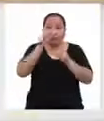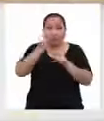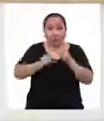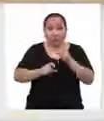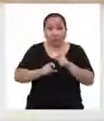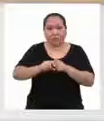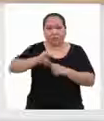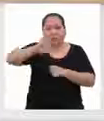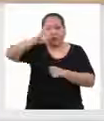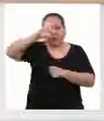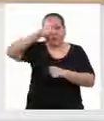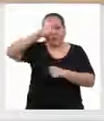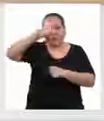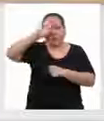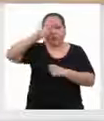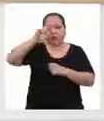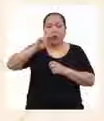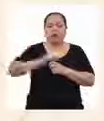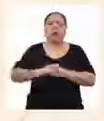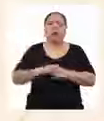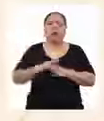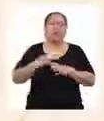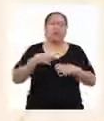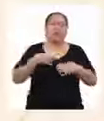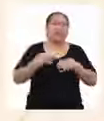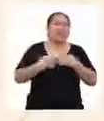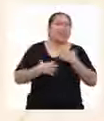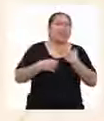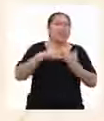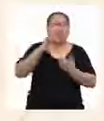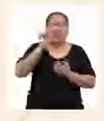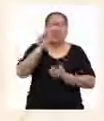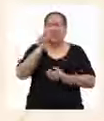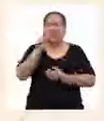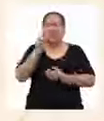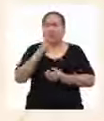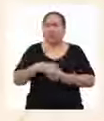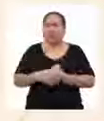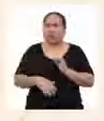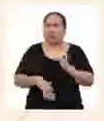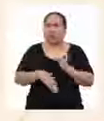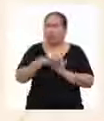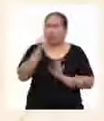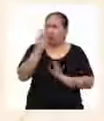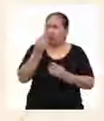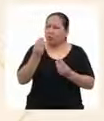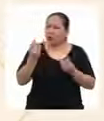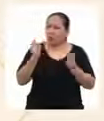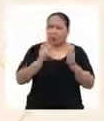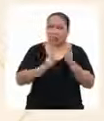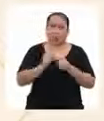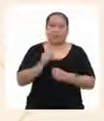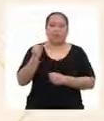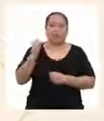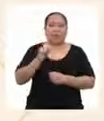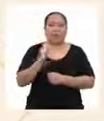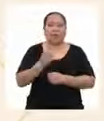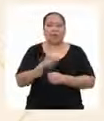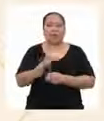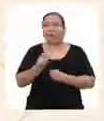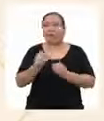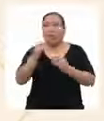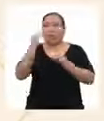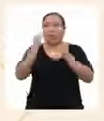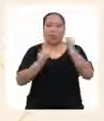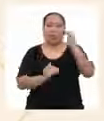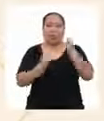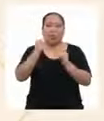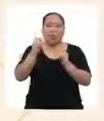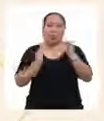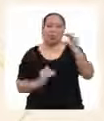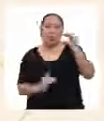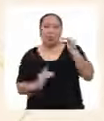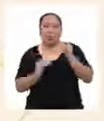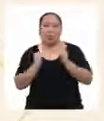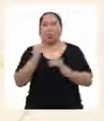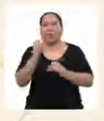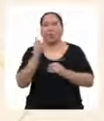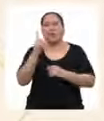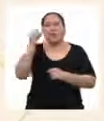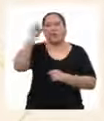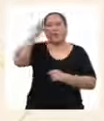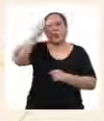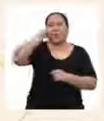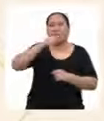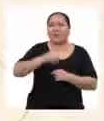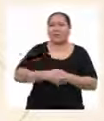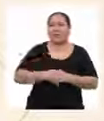¿Tanto? Es bien alto. Así es. Pienso que en nuestro país hay muchas desigualdades y es a veces difícil